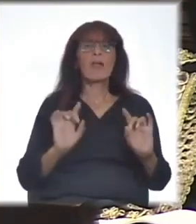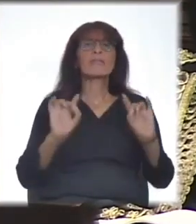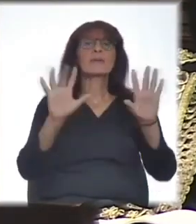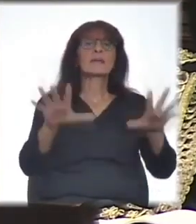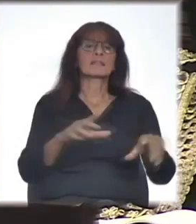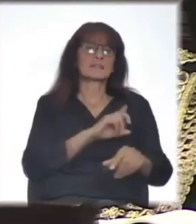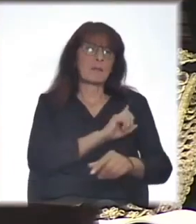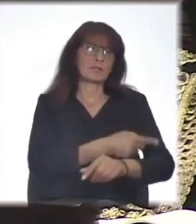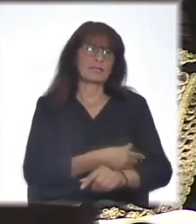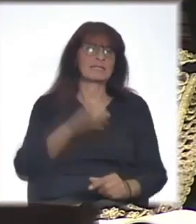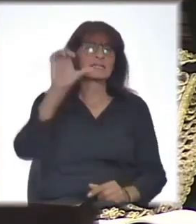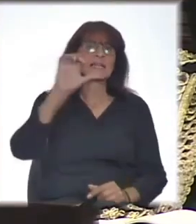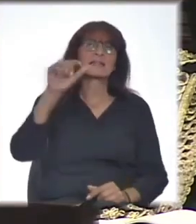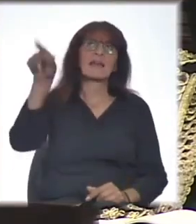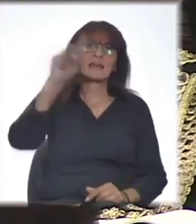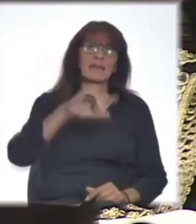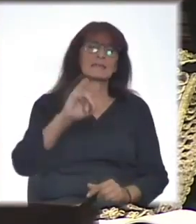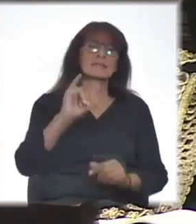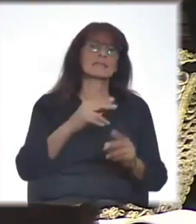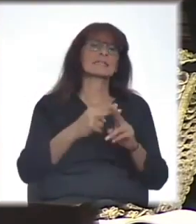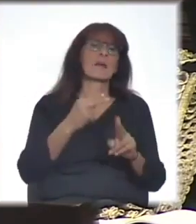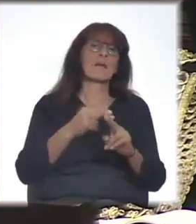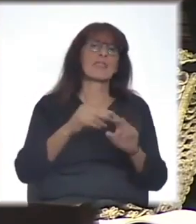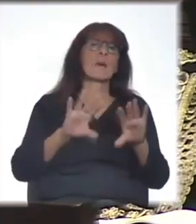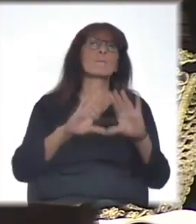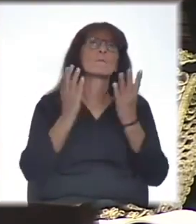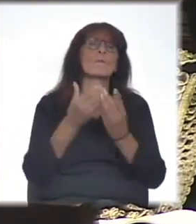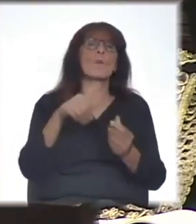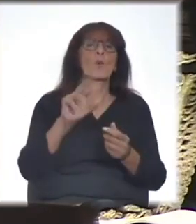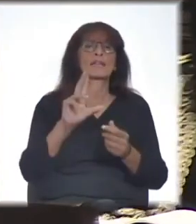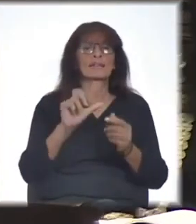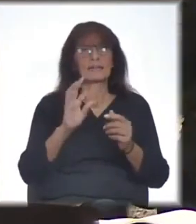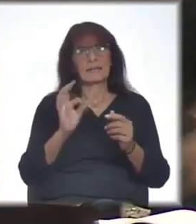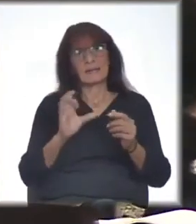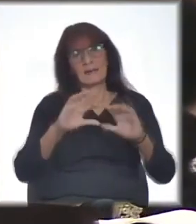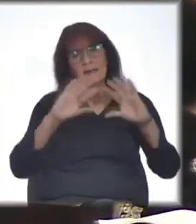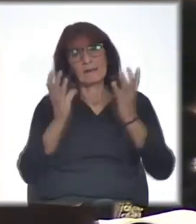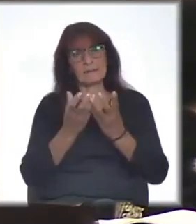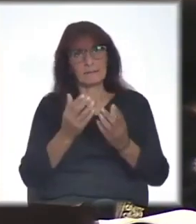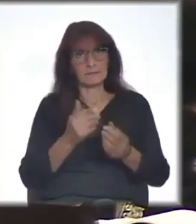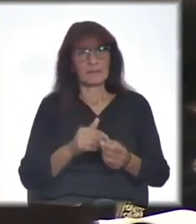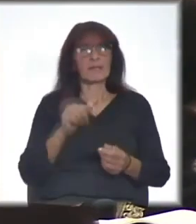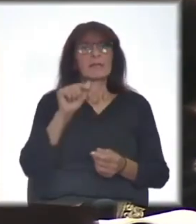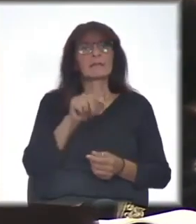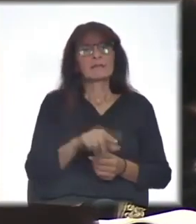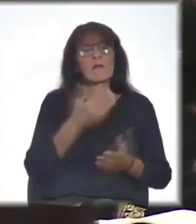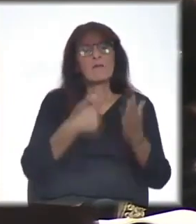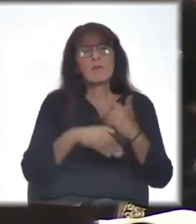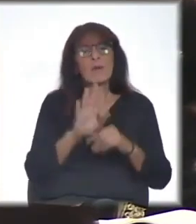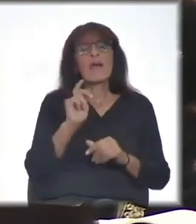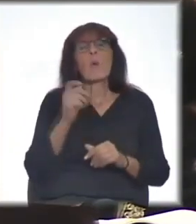potencias extranjeras y las hoy llamadas multinacionales, por el respeto irrestricto a la voluntad del pueblo, sea cual